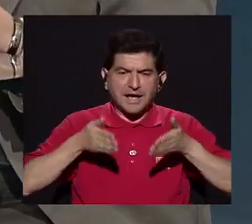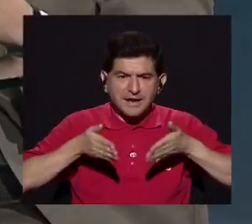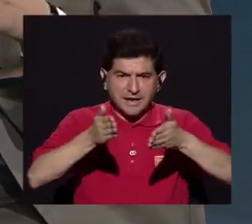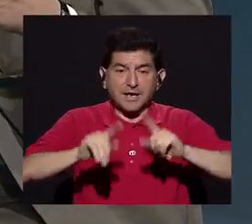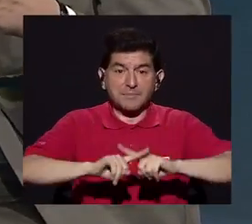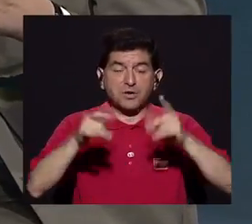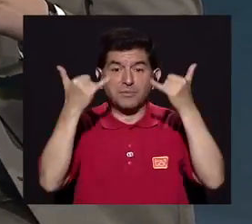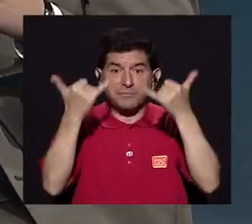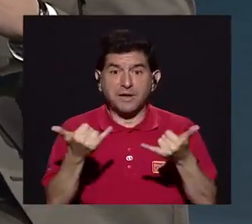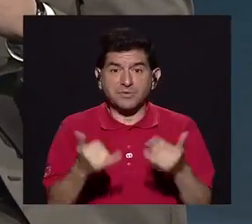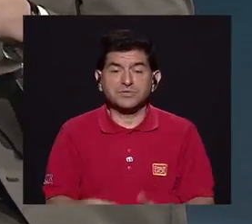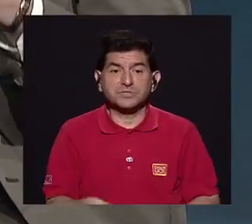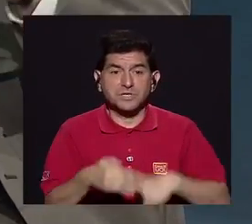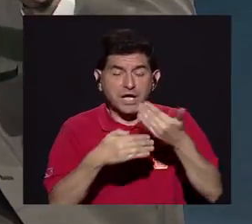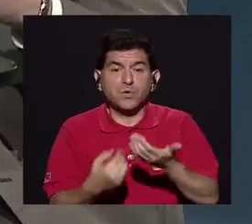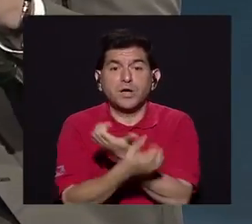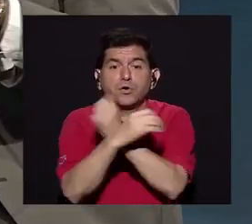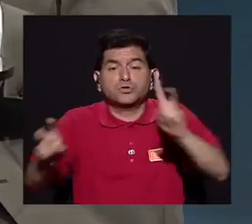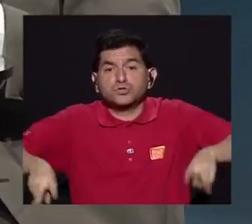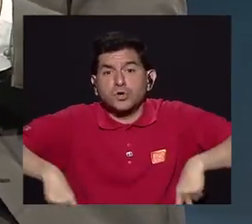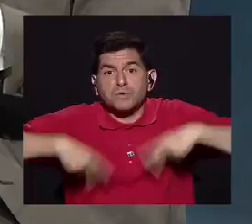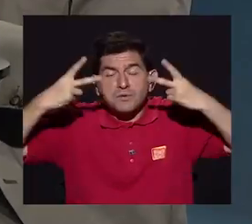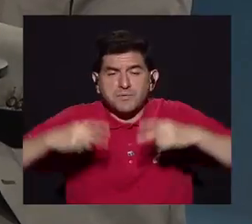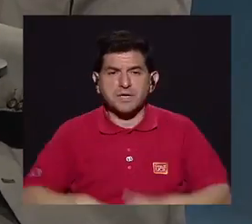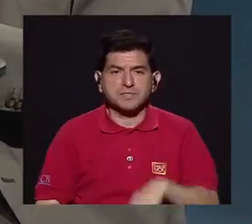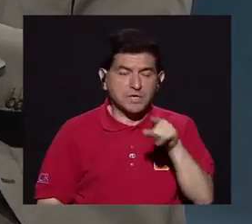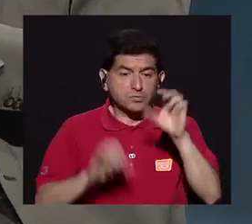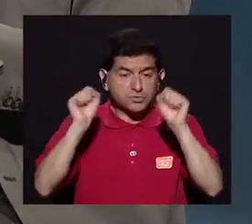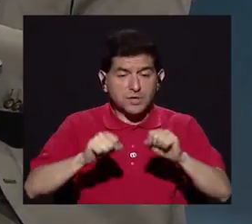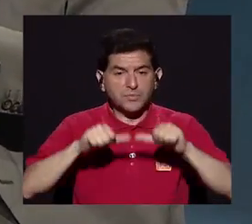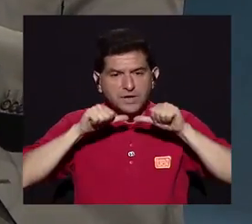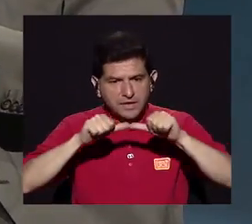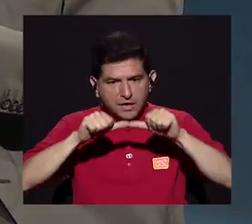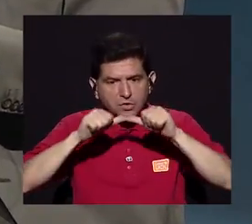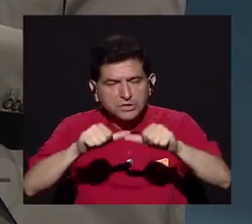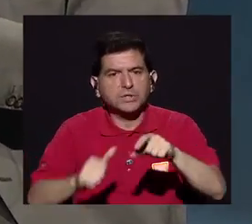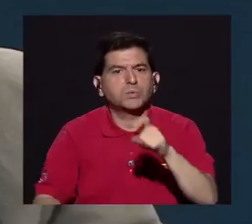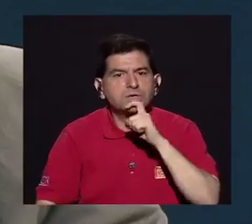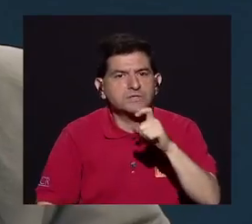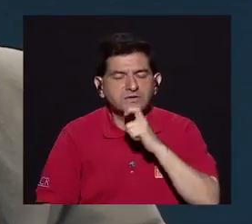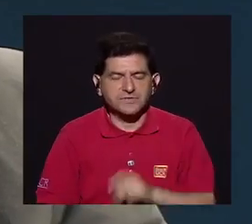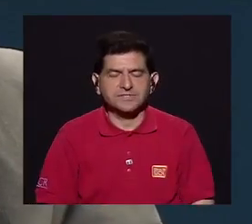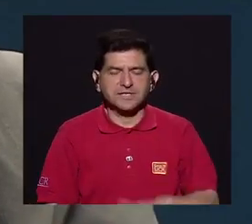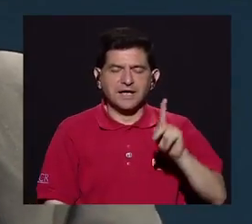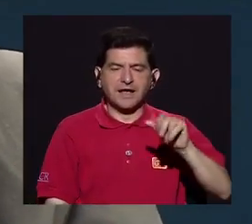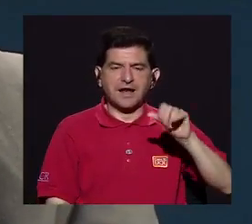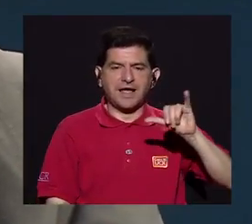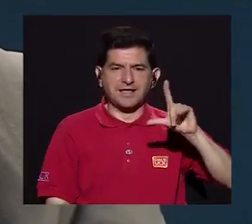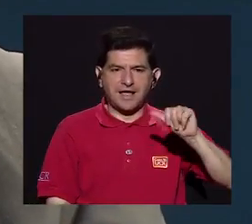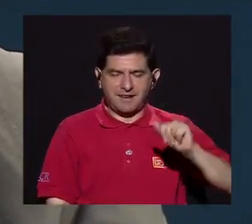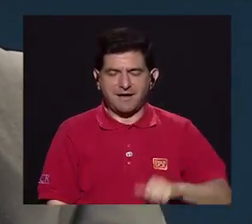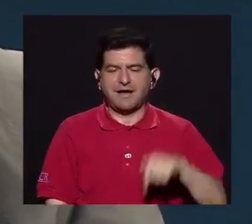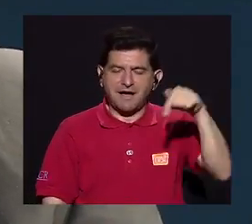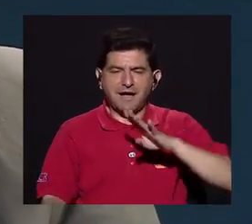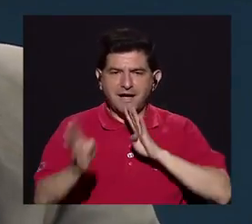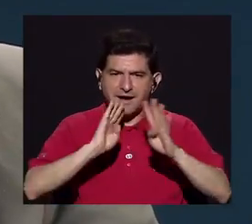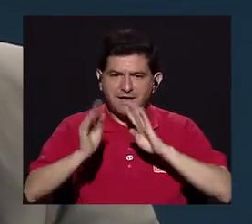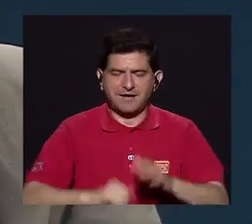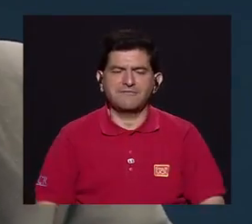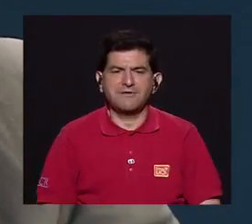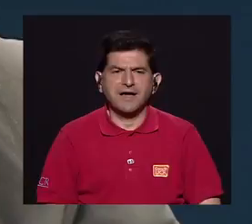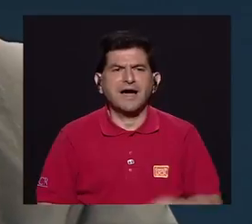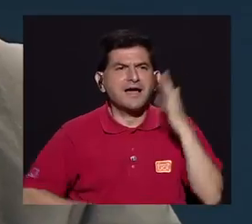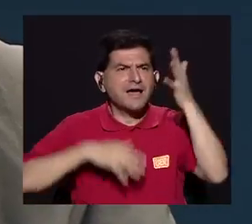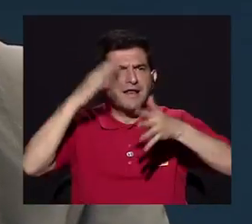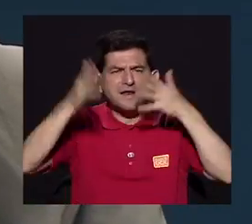cuando llegamos hay que sobrevivir y sí, se puede llegar, pero el hecho de mantenerlo es complejo. Estamos con Cara Ayala hablando sobre